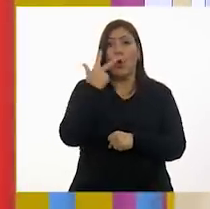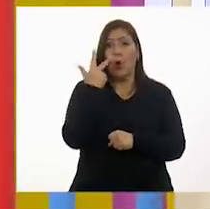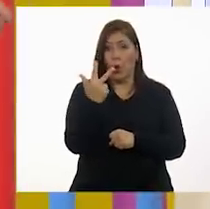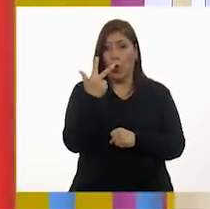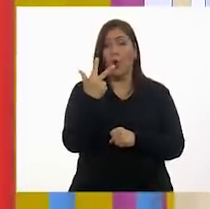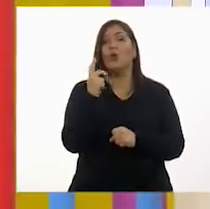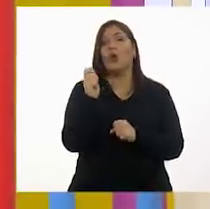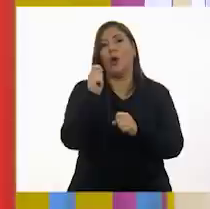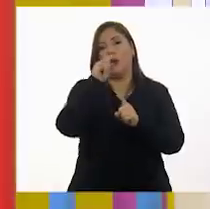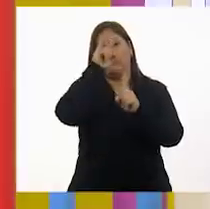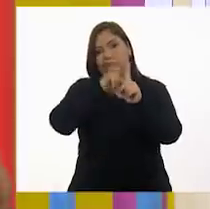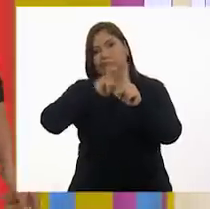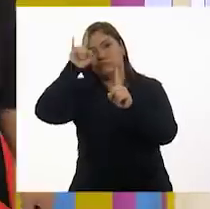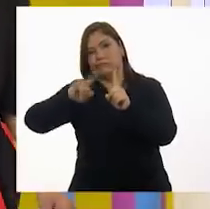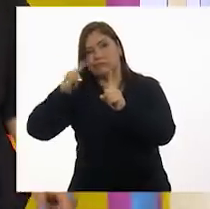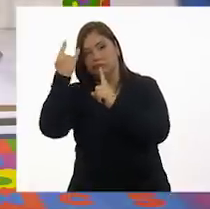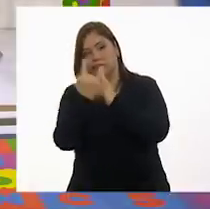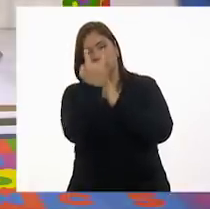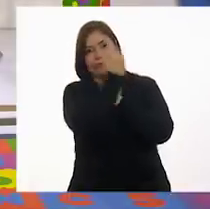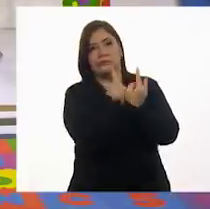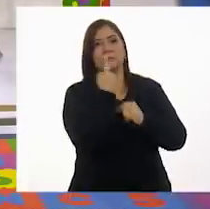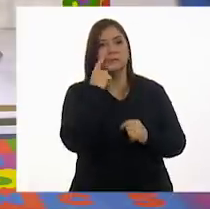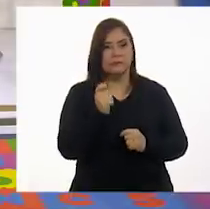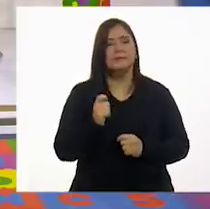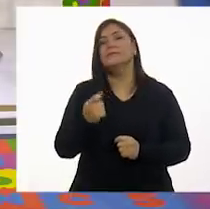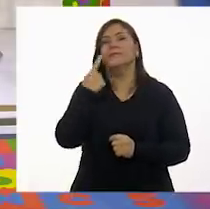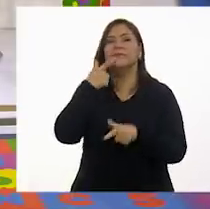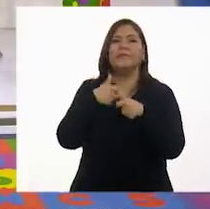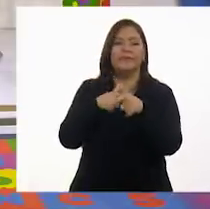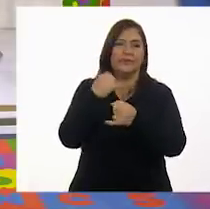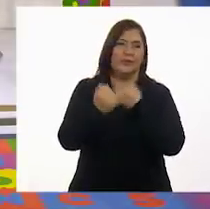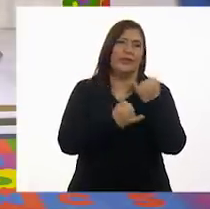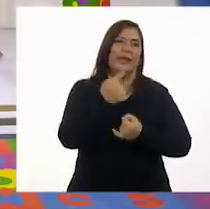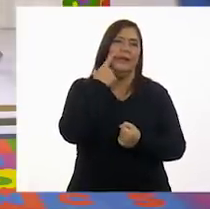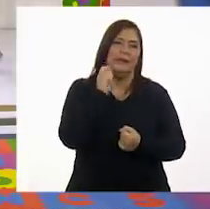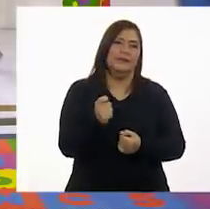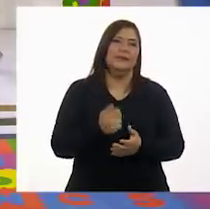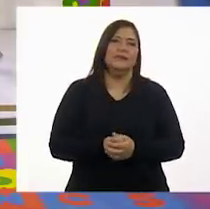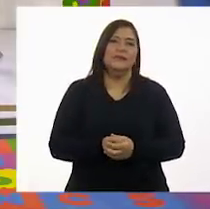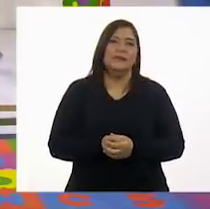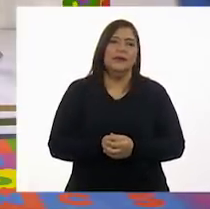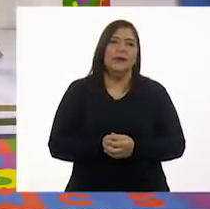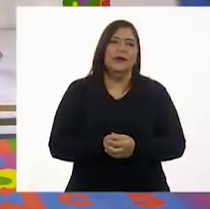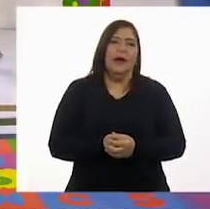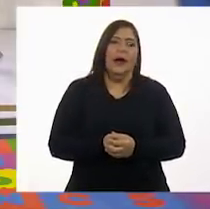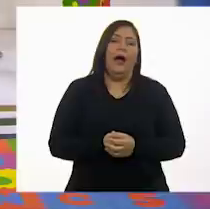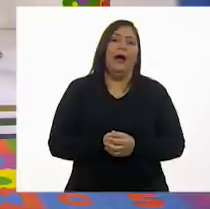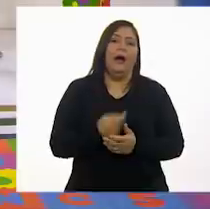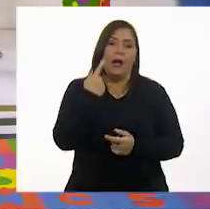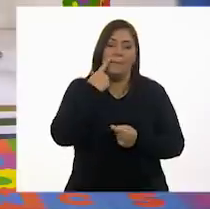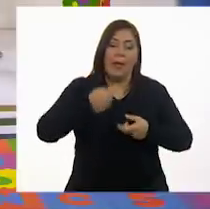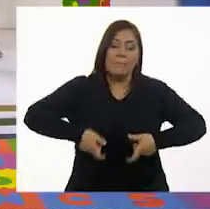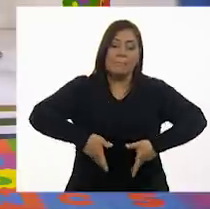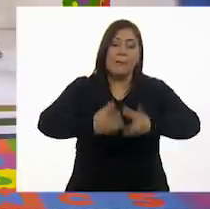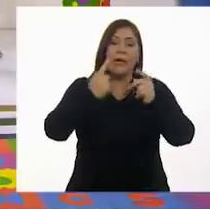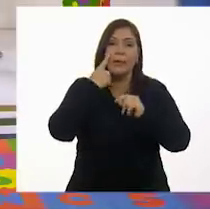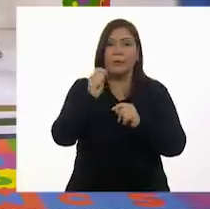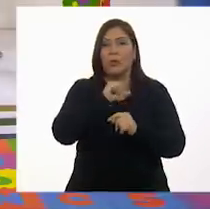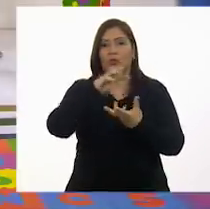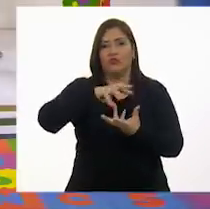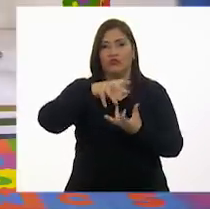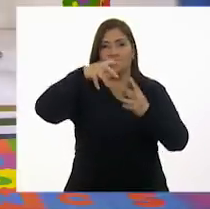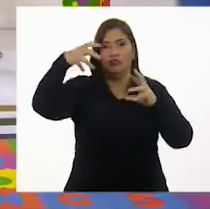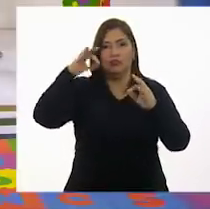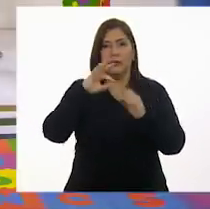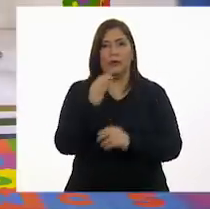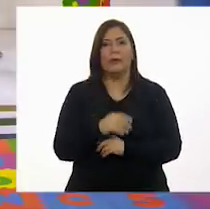rectángulos. Ah, muy bien. Bueno, vamos a seguir jugando. Vamos a ver. El siguiente cuerpo geométrico que quiero... Que ustedes me ayuden. A